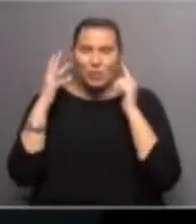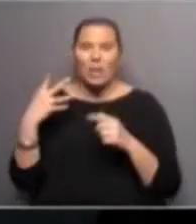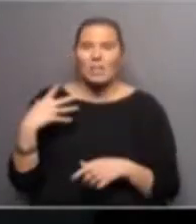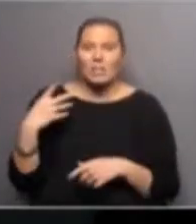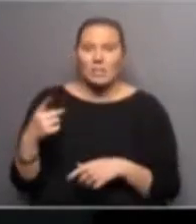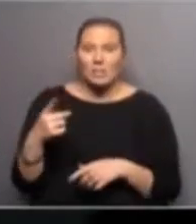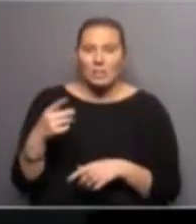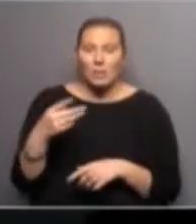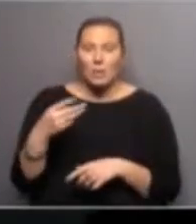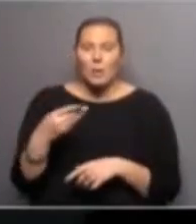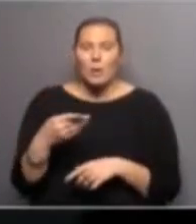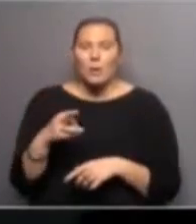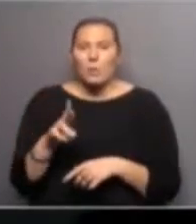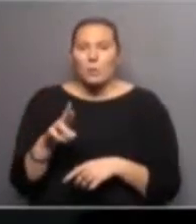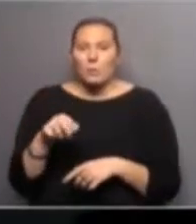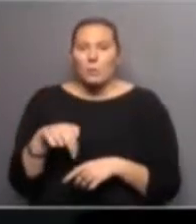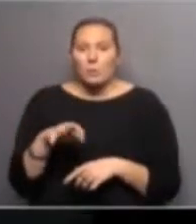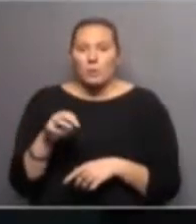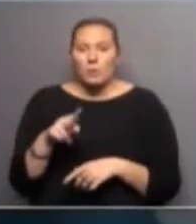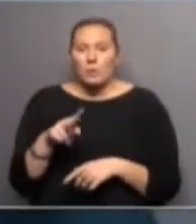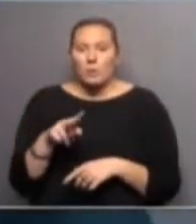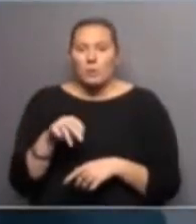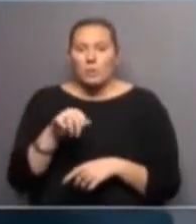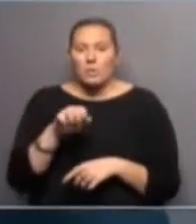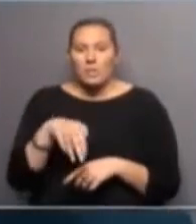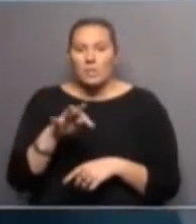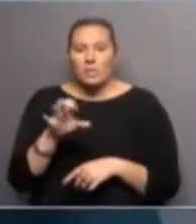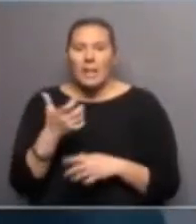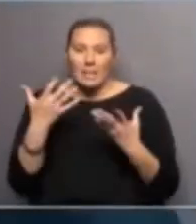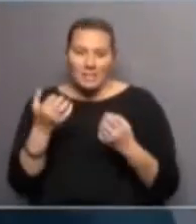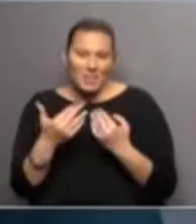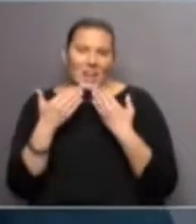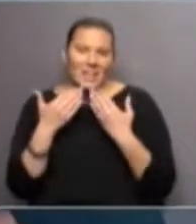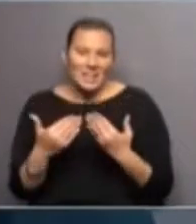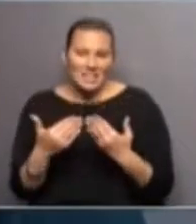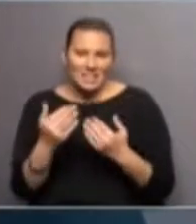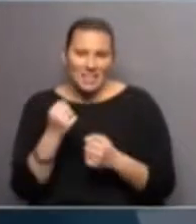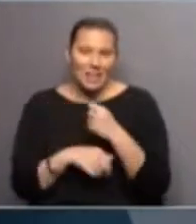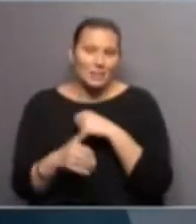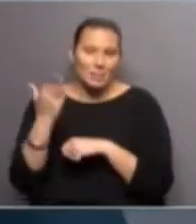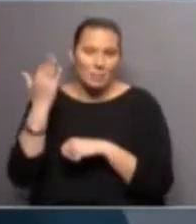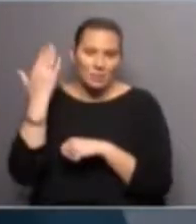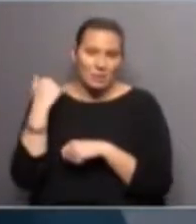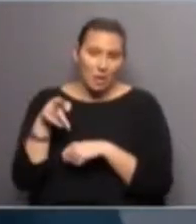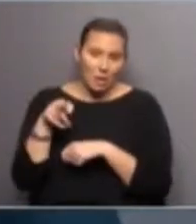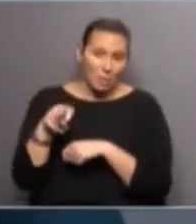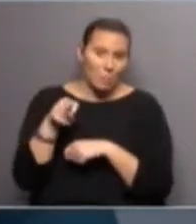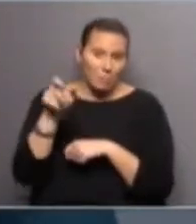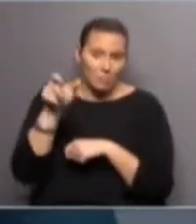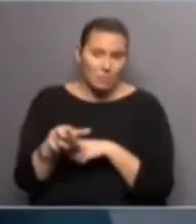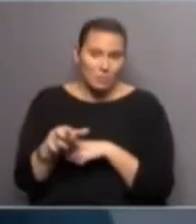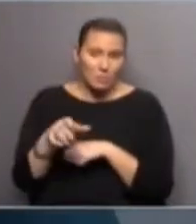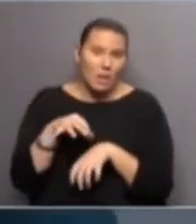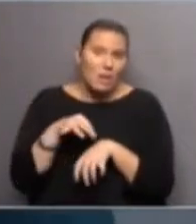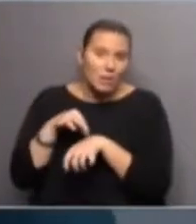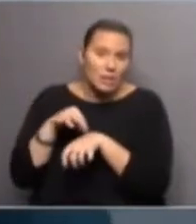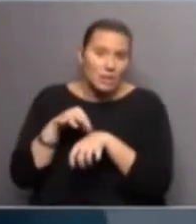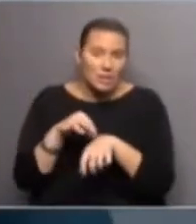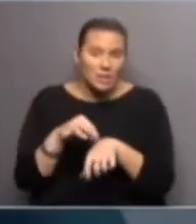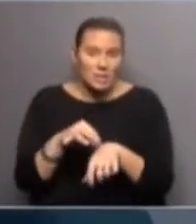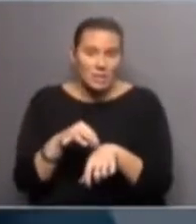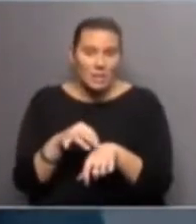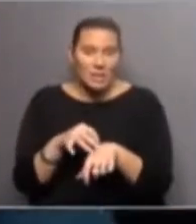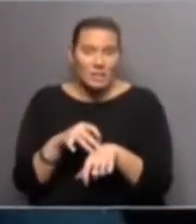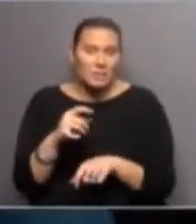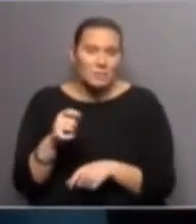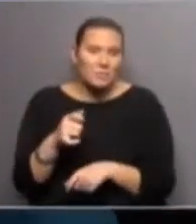de Bruno Yenta, al cual digo, quiero agradecer profundamente. Desde el año pasado él nos guía mucho y realmente es